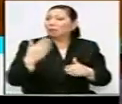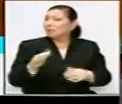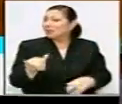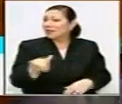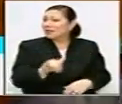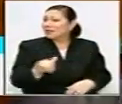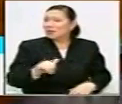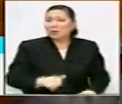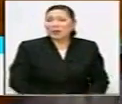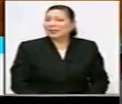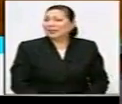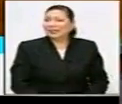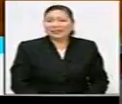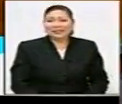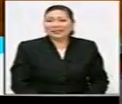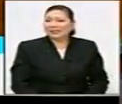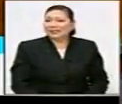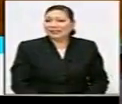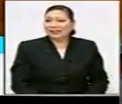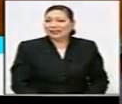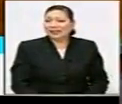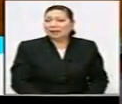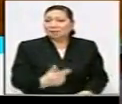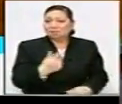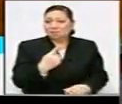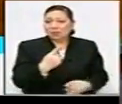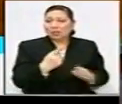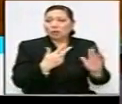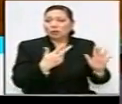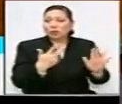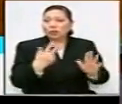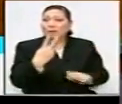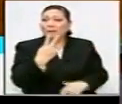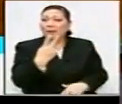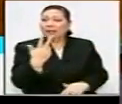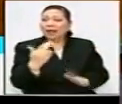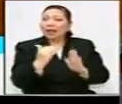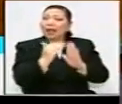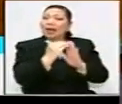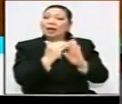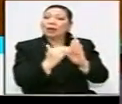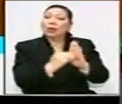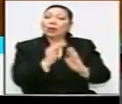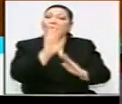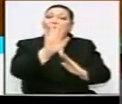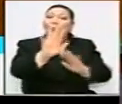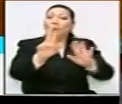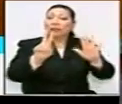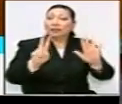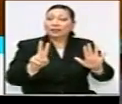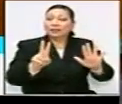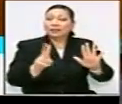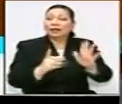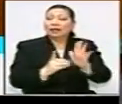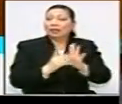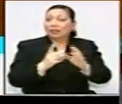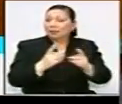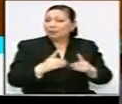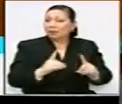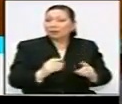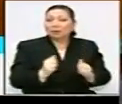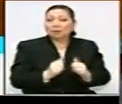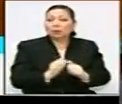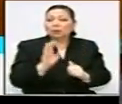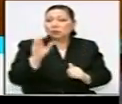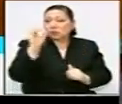mismo. La de 1823, cuando dice en su artículo 57, los diputados son inviolables